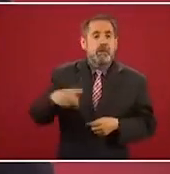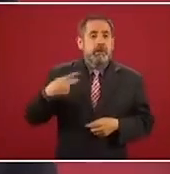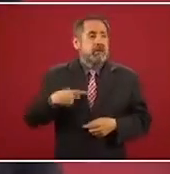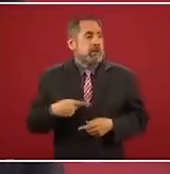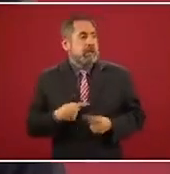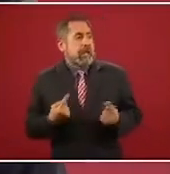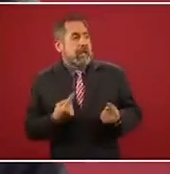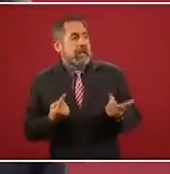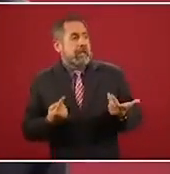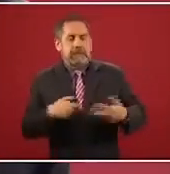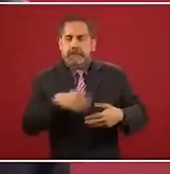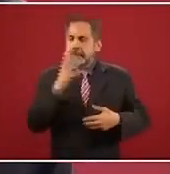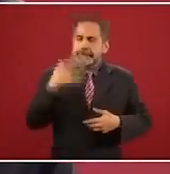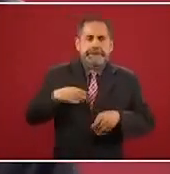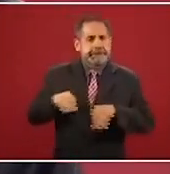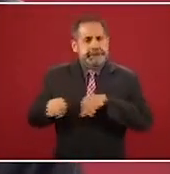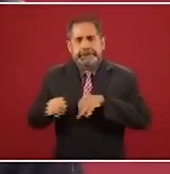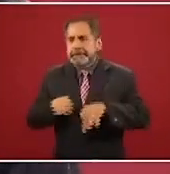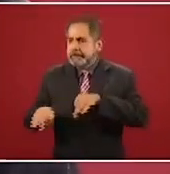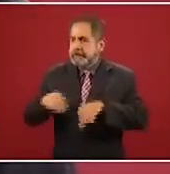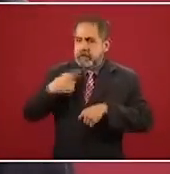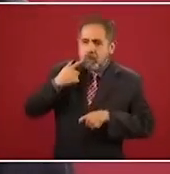y lo mismo la migración.